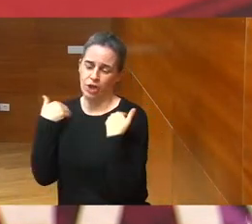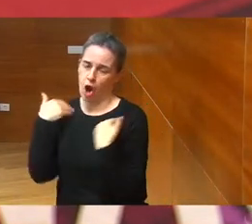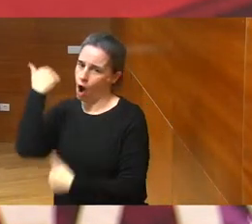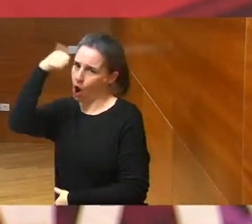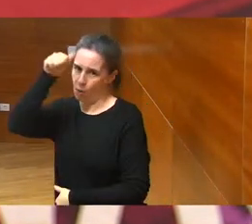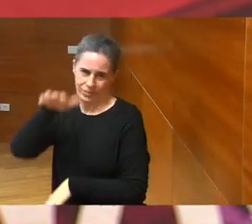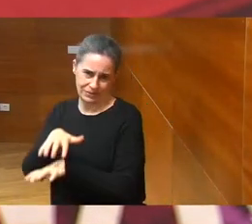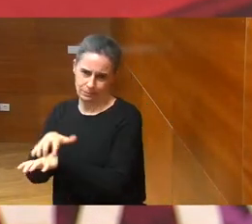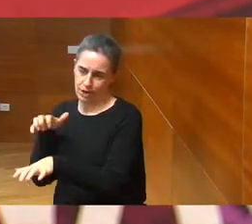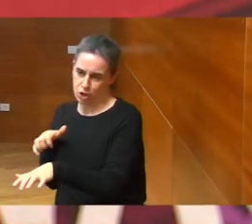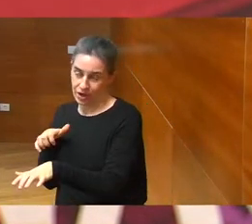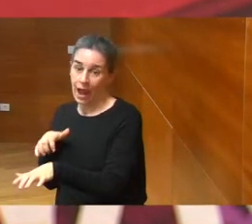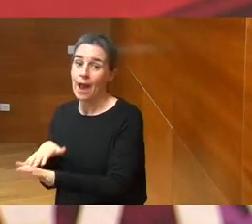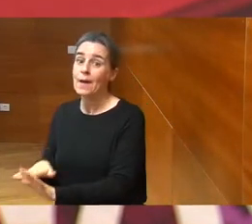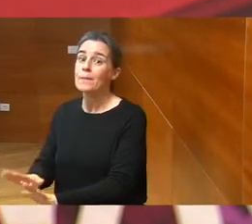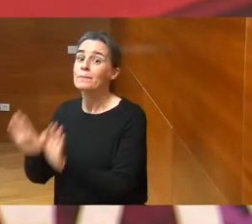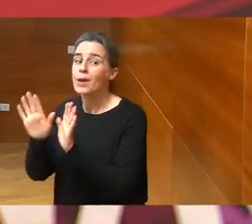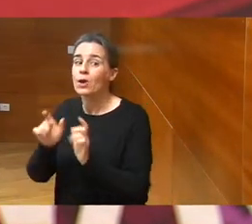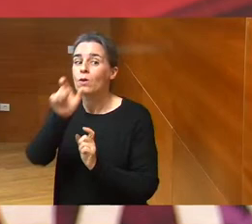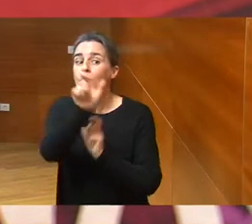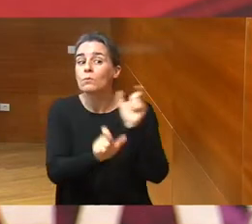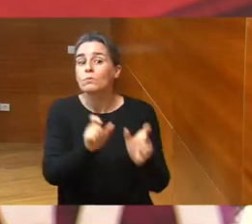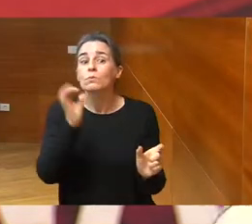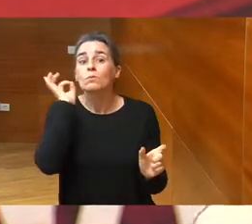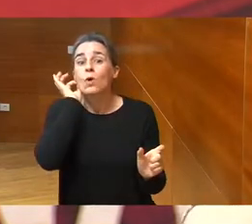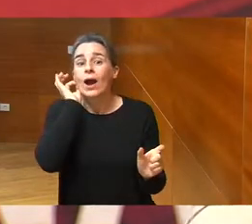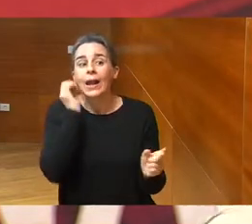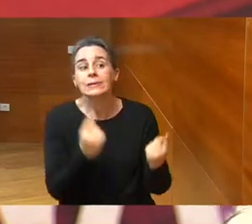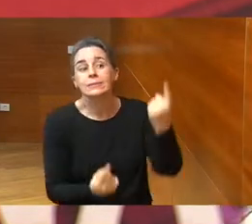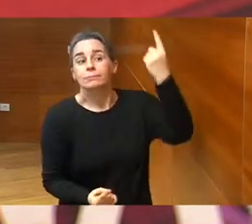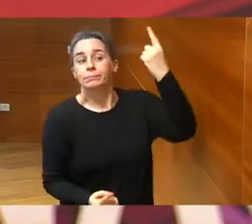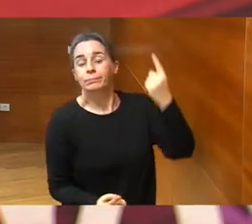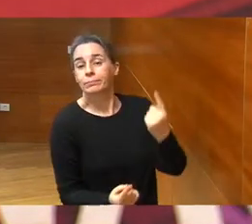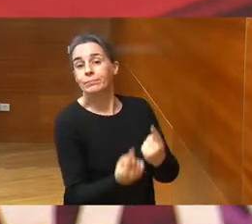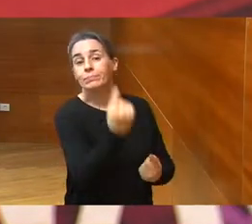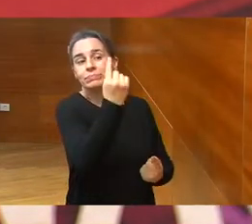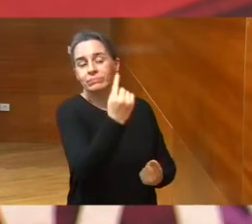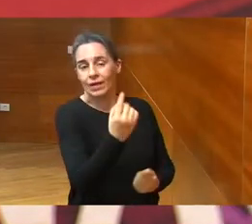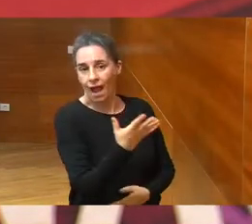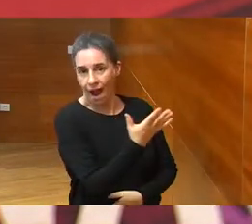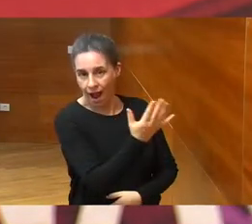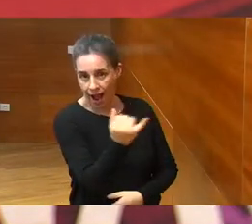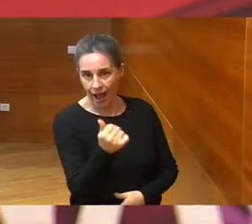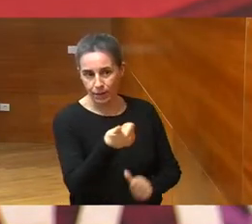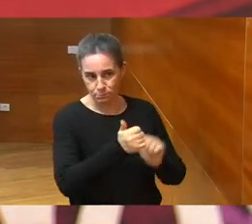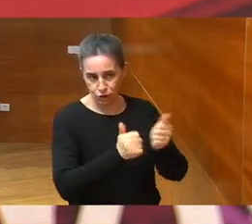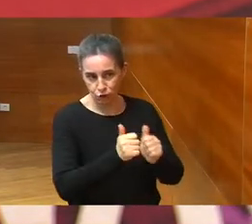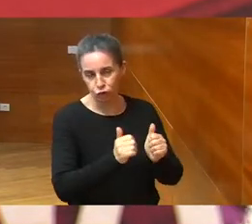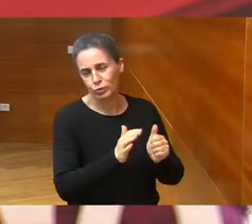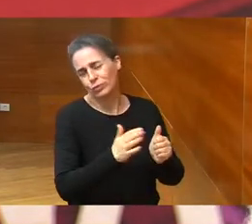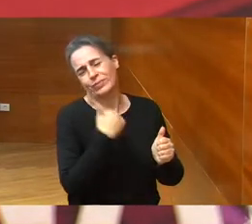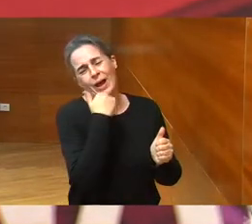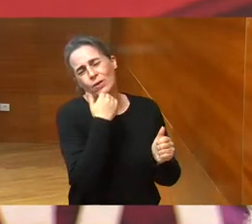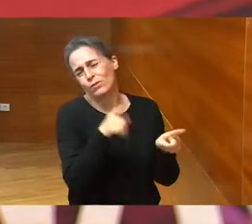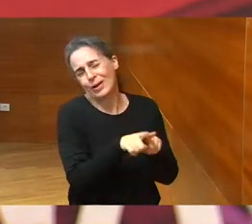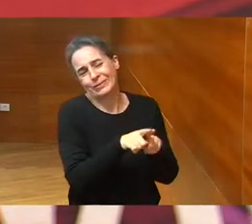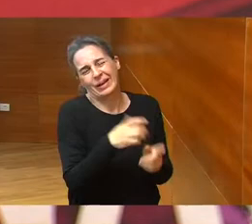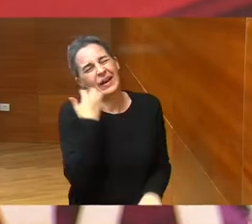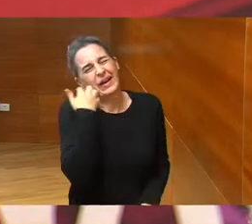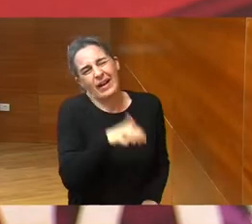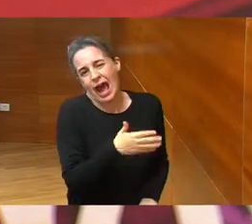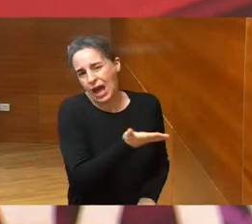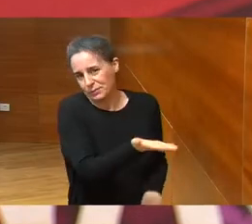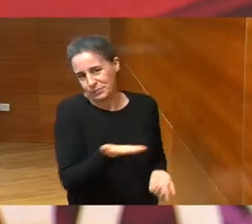algún logro de algunas mullieres o qué pasa que os hacían como un feto exótico no no como